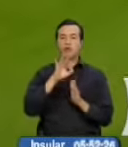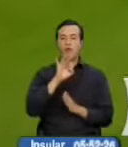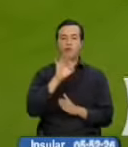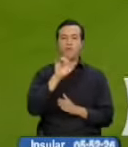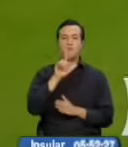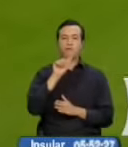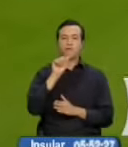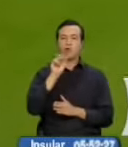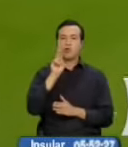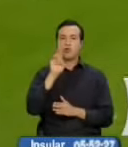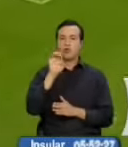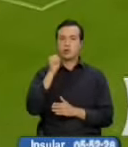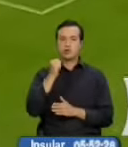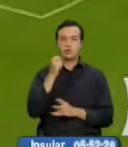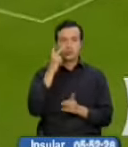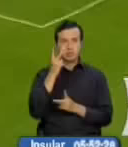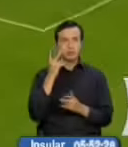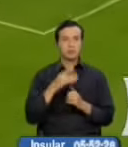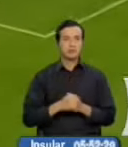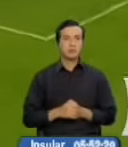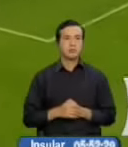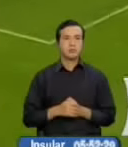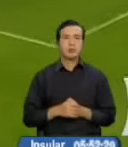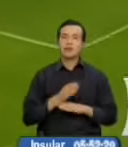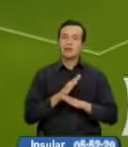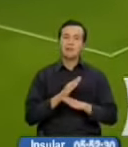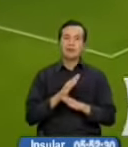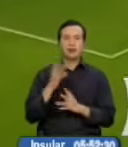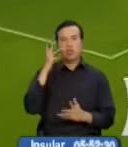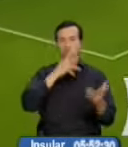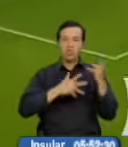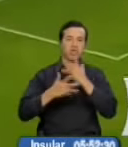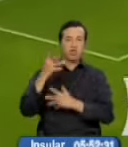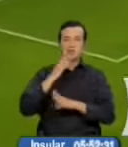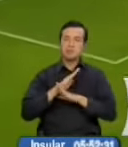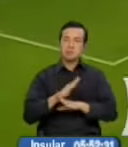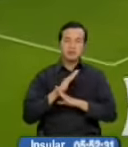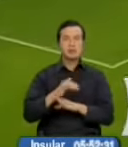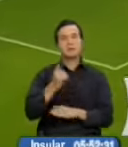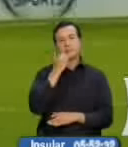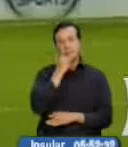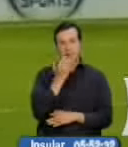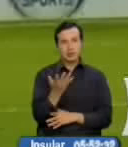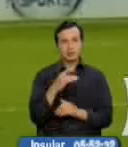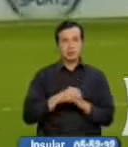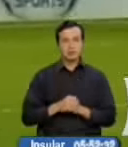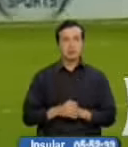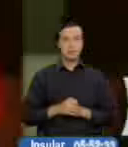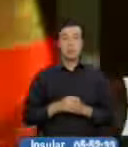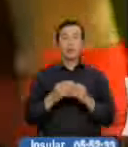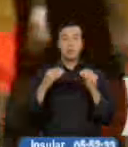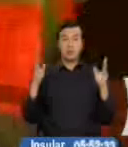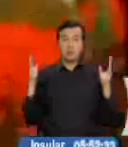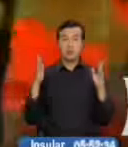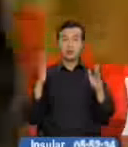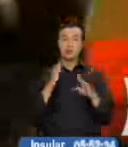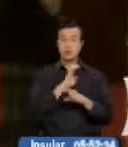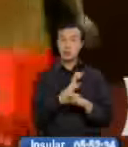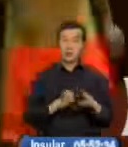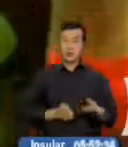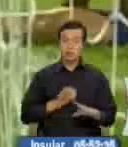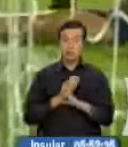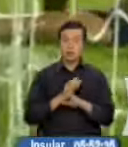Y ahora una nueva desconcentración defensiva. Nadie atina al rechazo. A pesar de que aparentemente eran más los de Emelec,